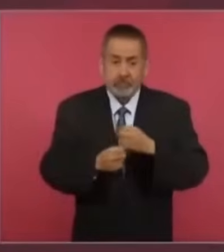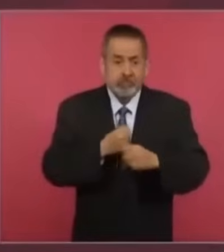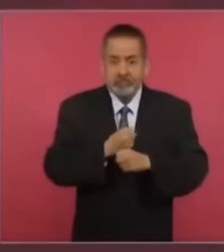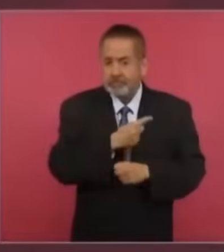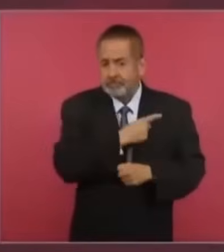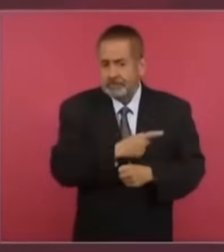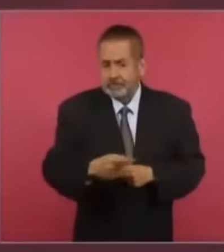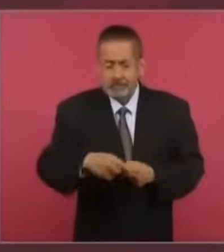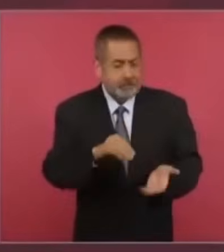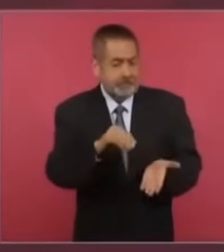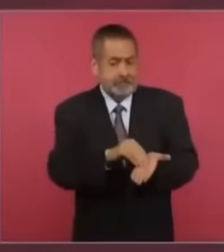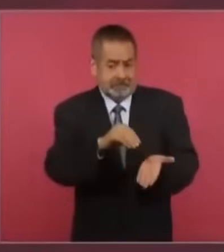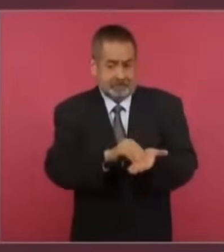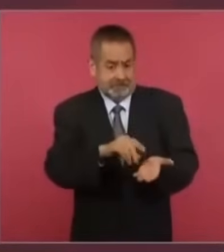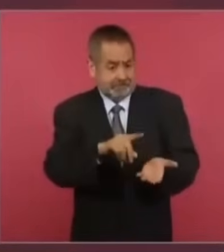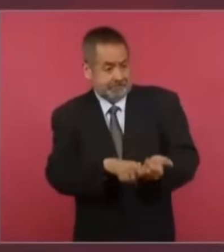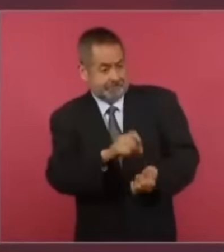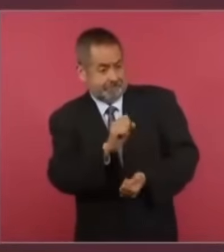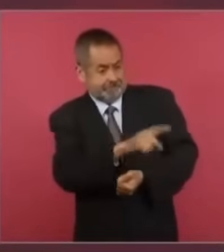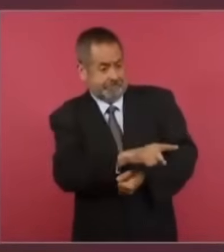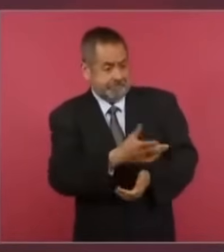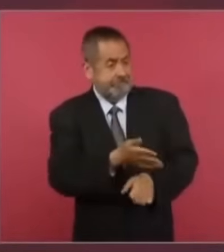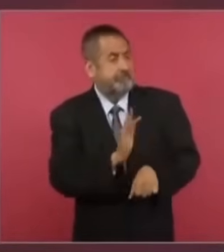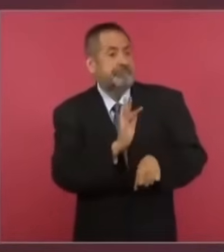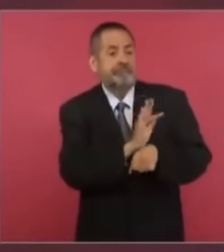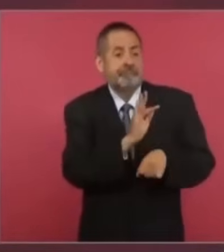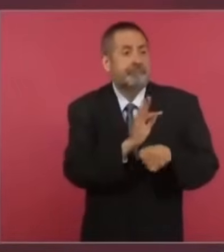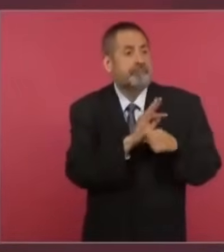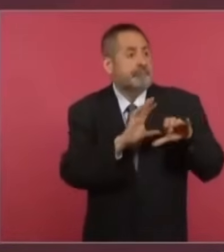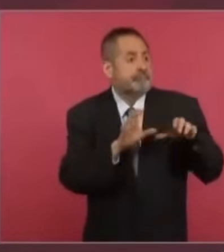Y defiende, es parte de